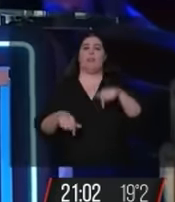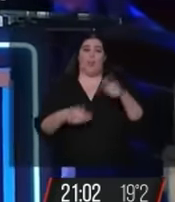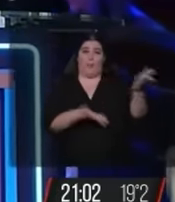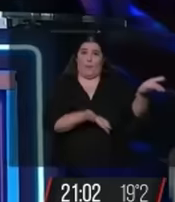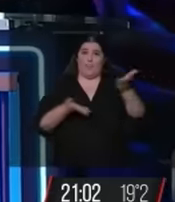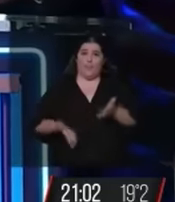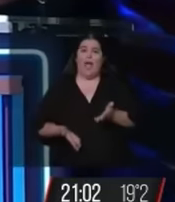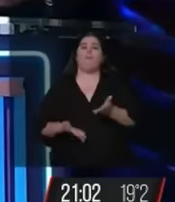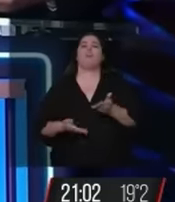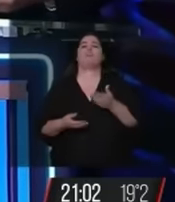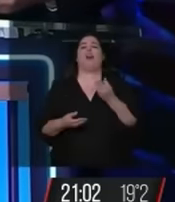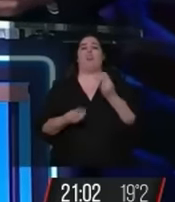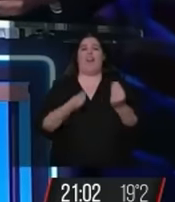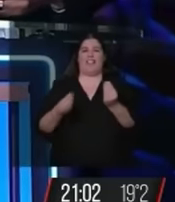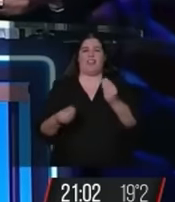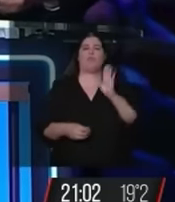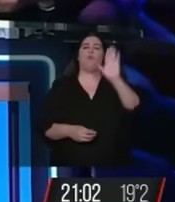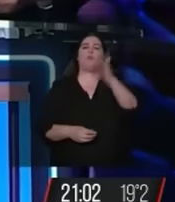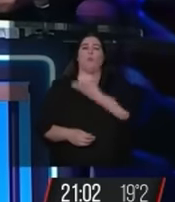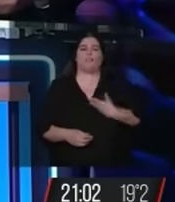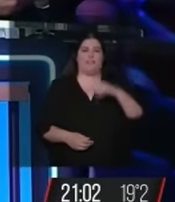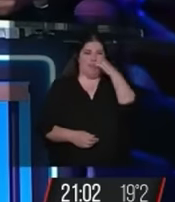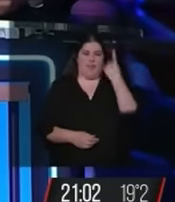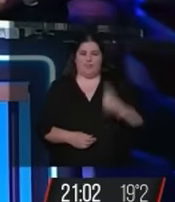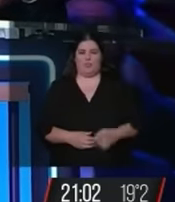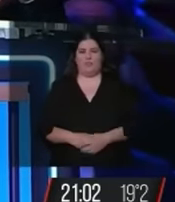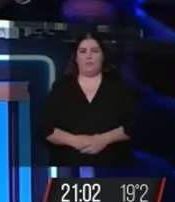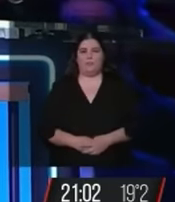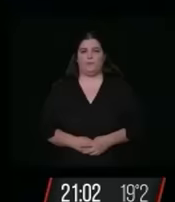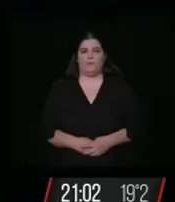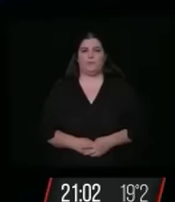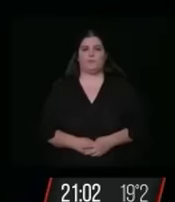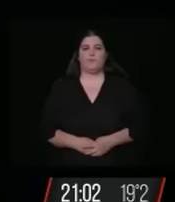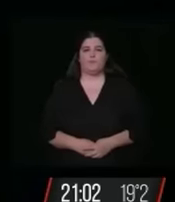escenario a los candidatos a la presidencia de la Nación.